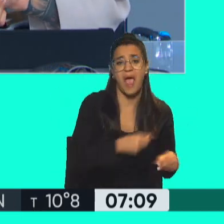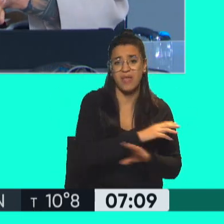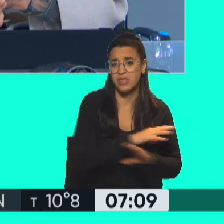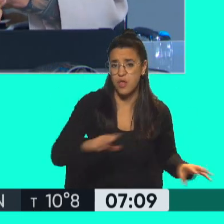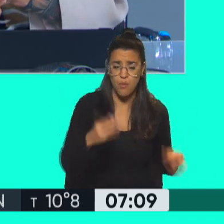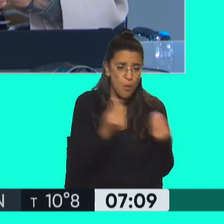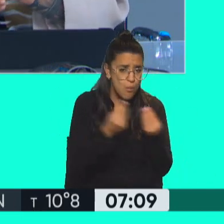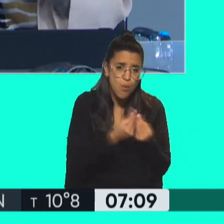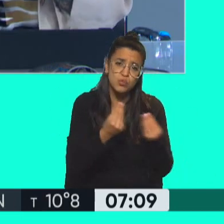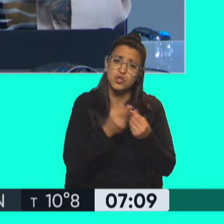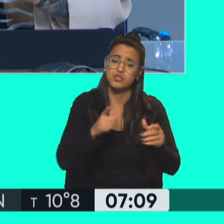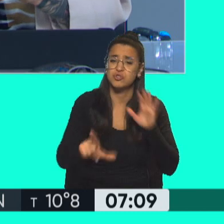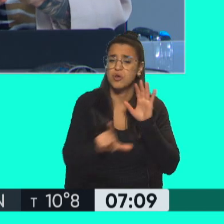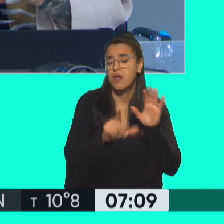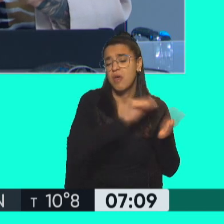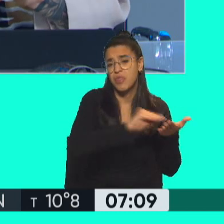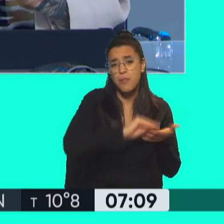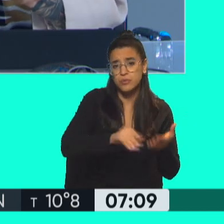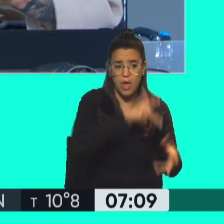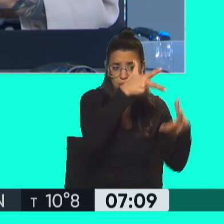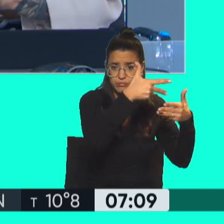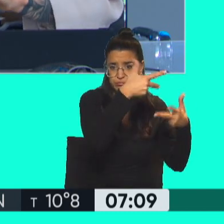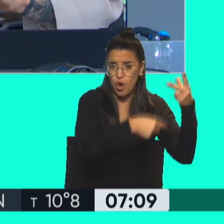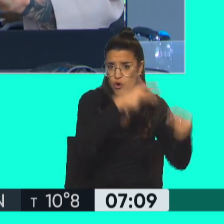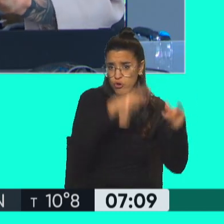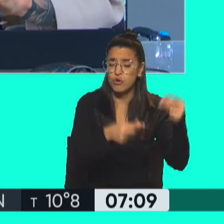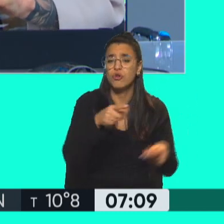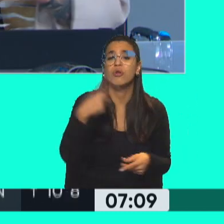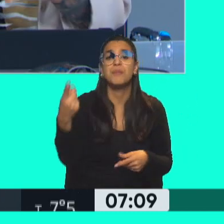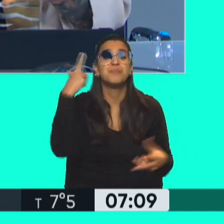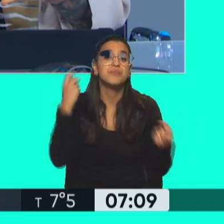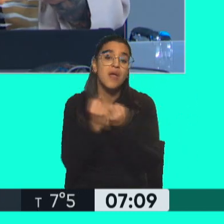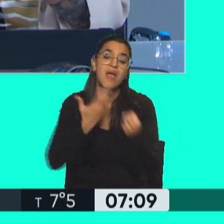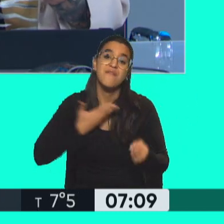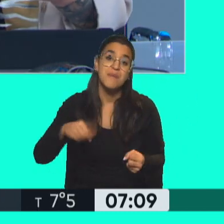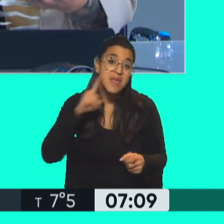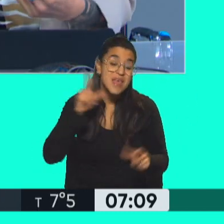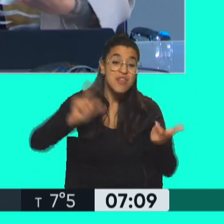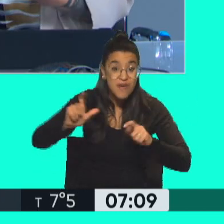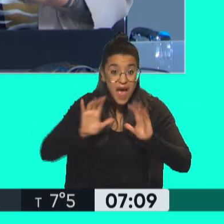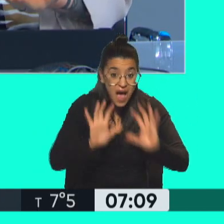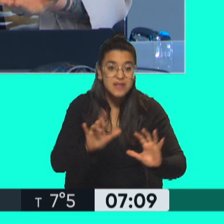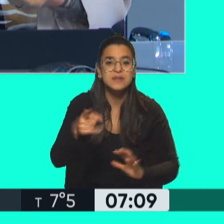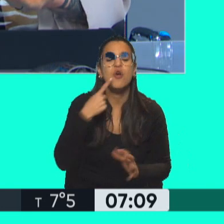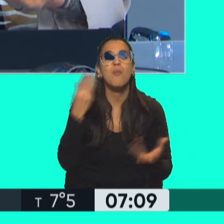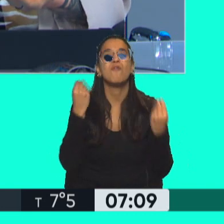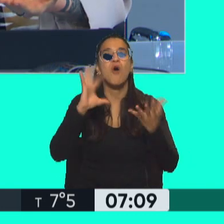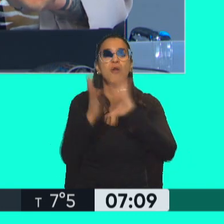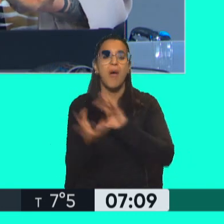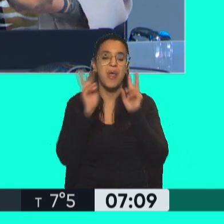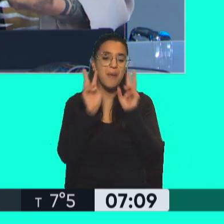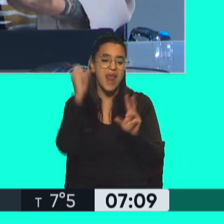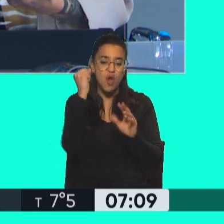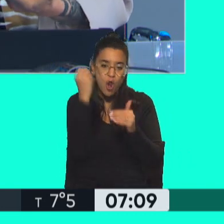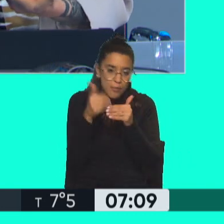del kirchnerismo estas diferencias sobre el acuerdo con el fondo monetario internacional están relacionados con la perspectiva económica y